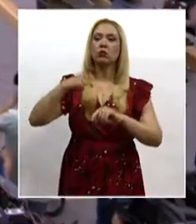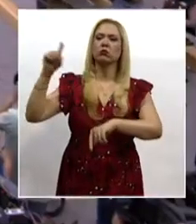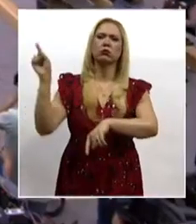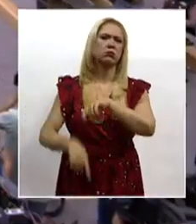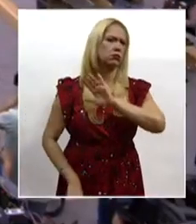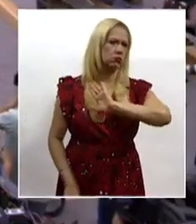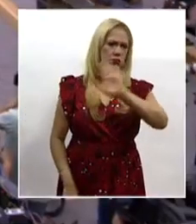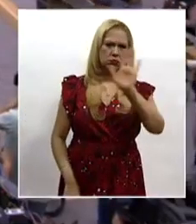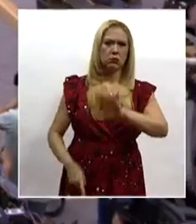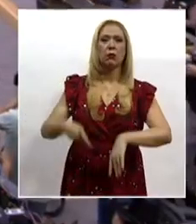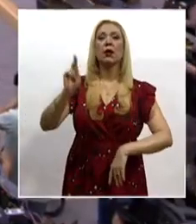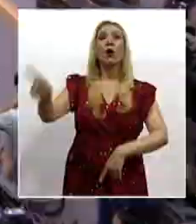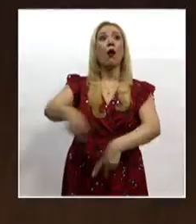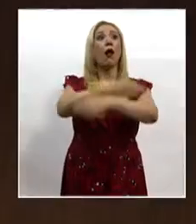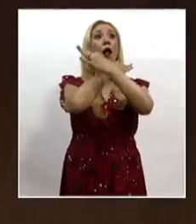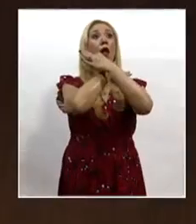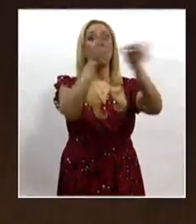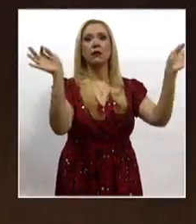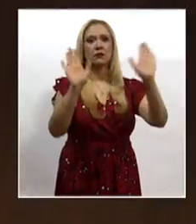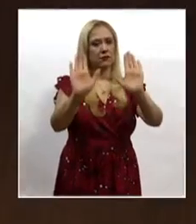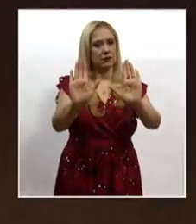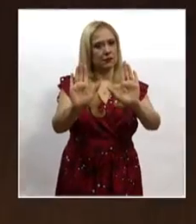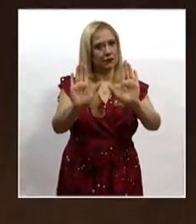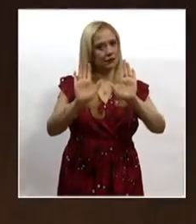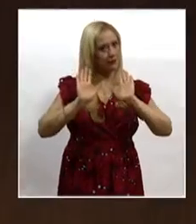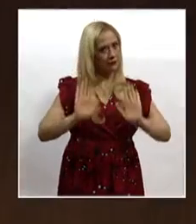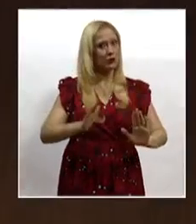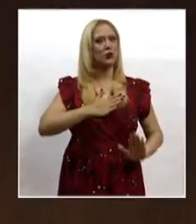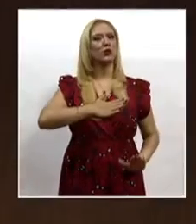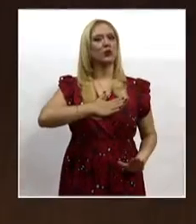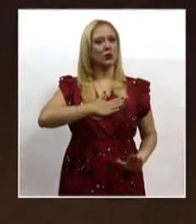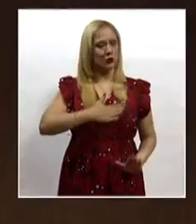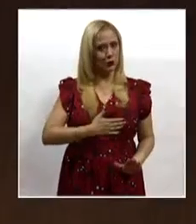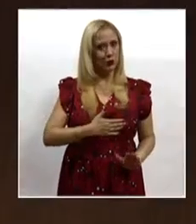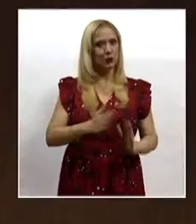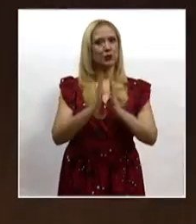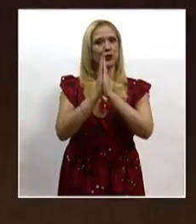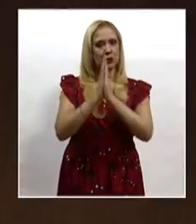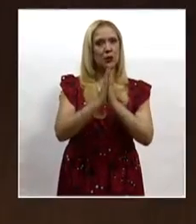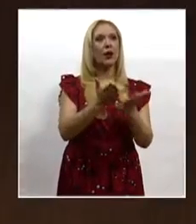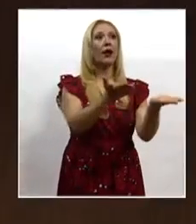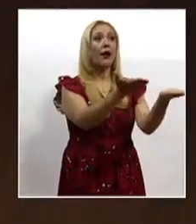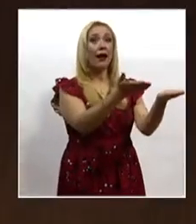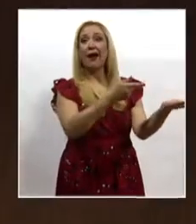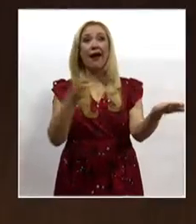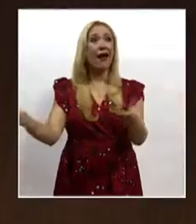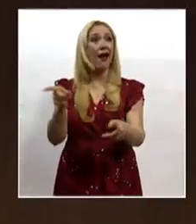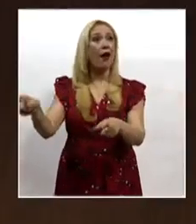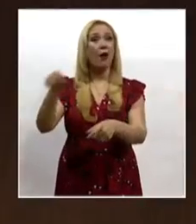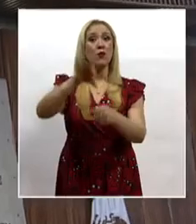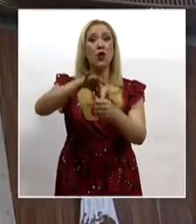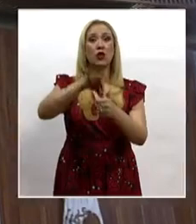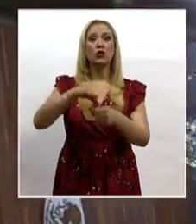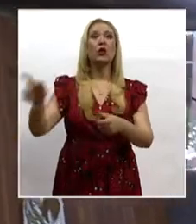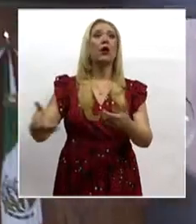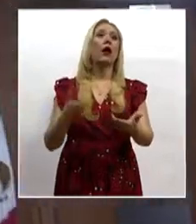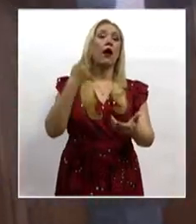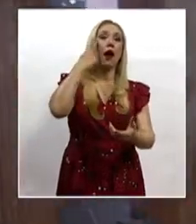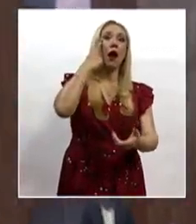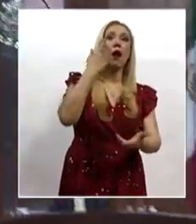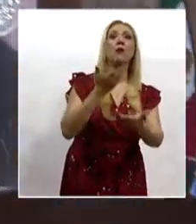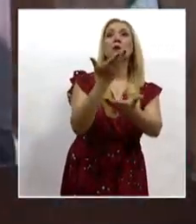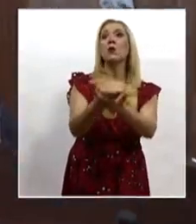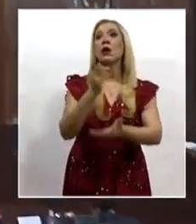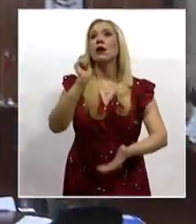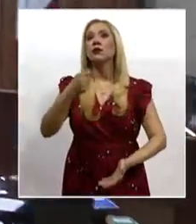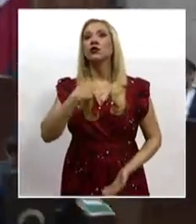que sí puede vulnerar la equidad de la contienda, por lo que los conmina a no solicitar el voto, no presentar propuestas electorales y no usar los